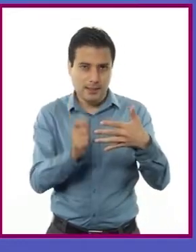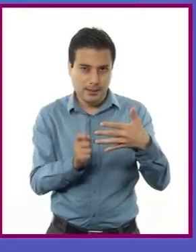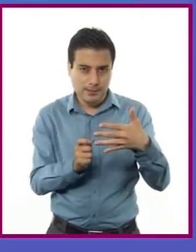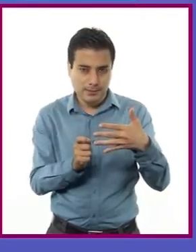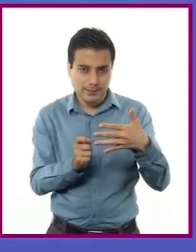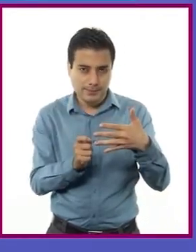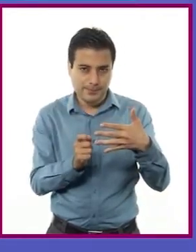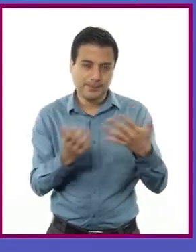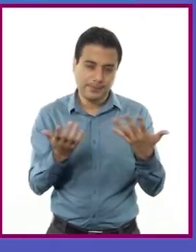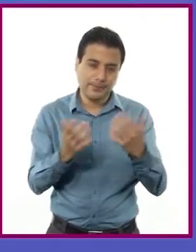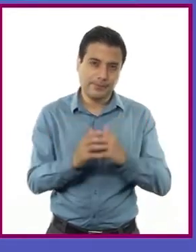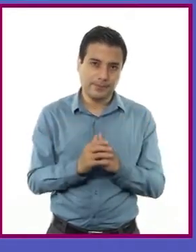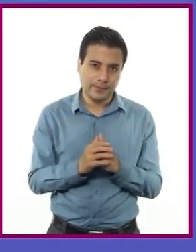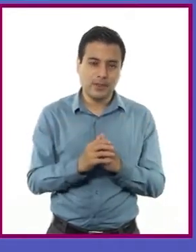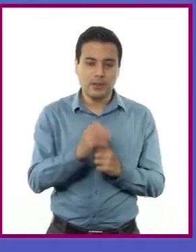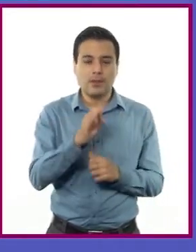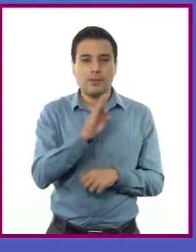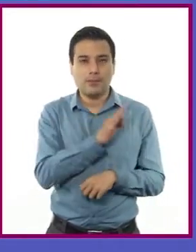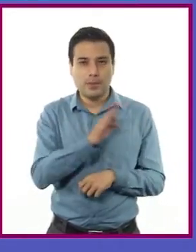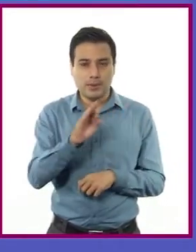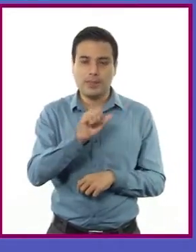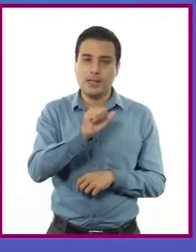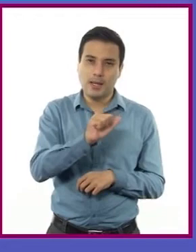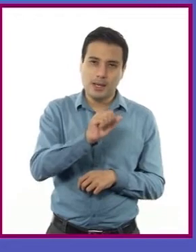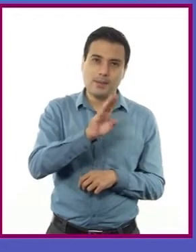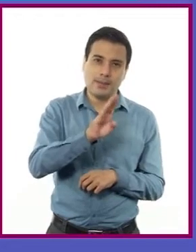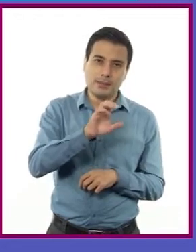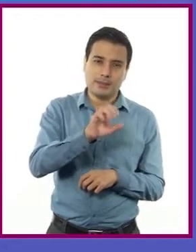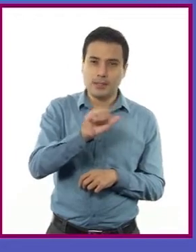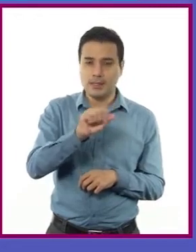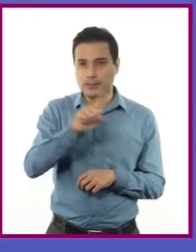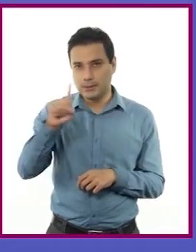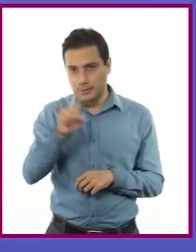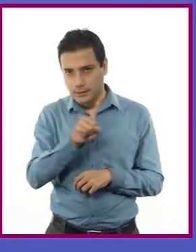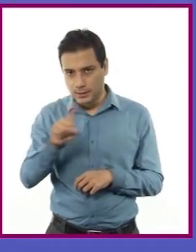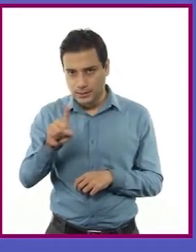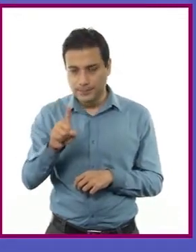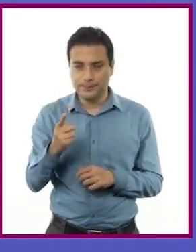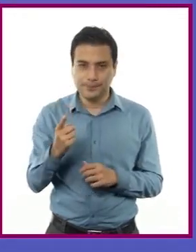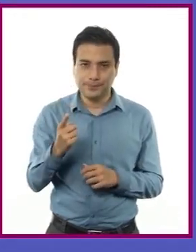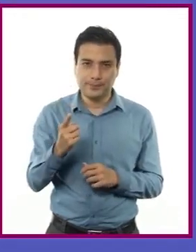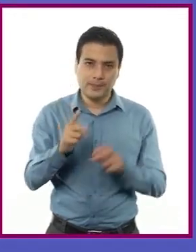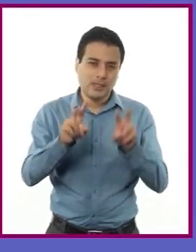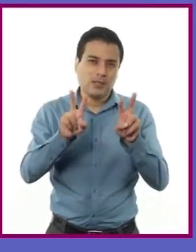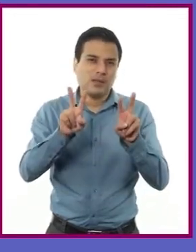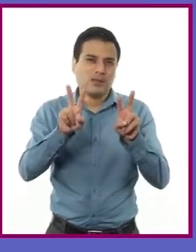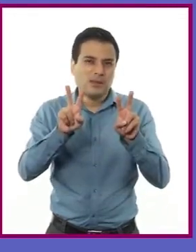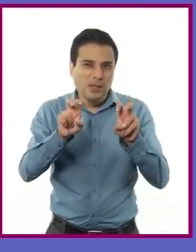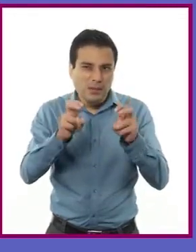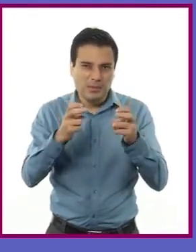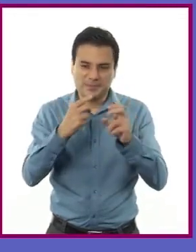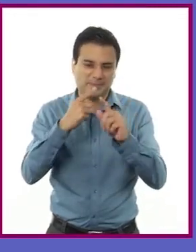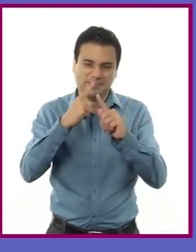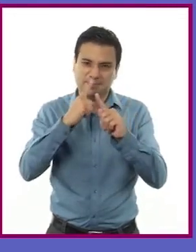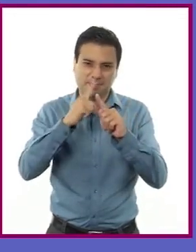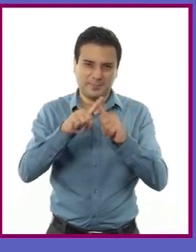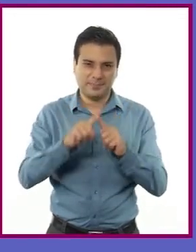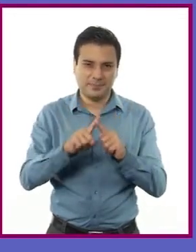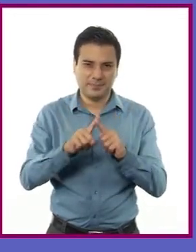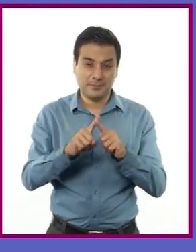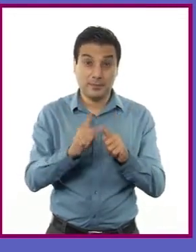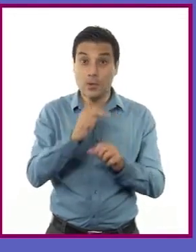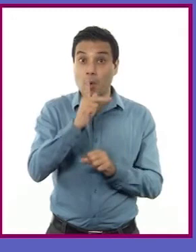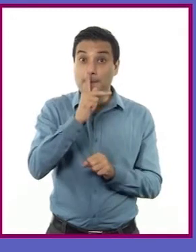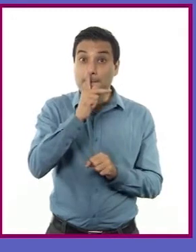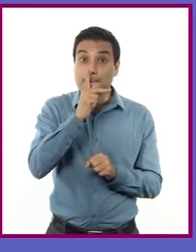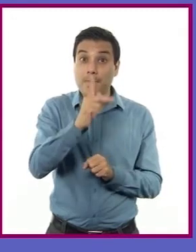relacionadas con un tema, un texto, ámbito o asunto particular. Su objetivo es